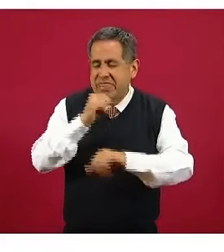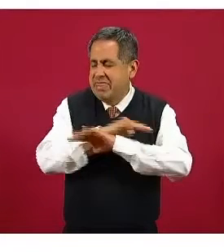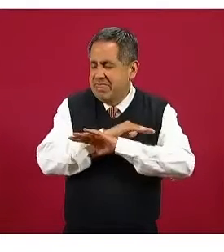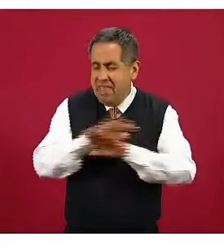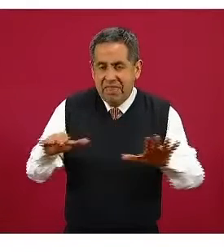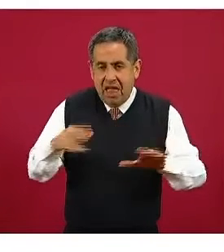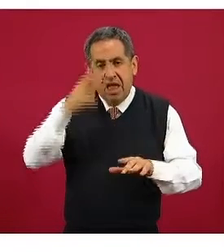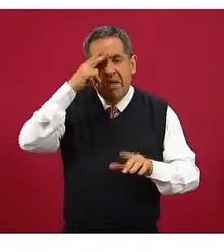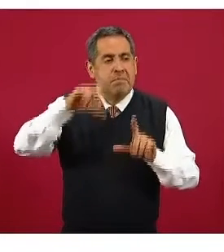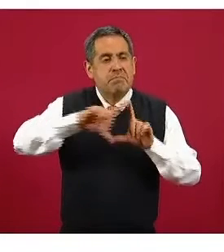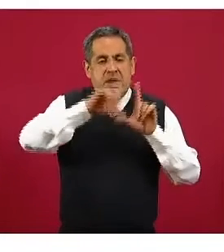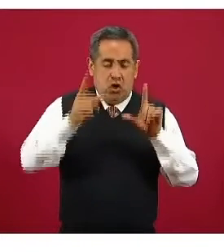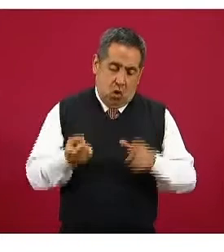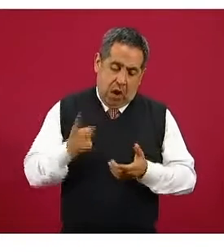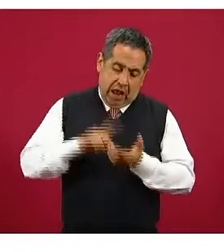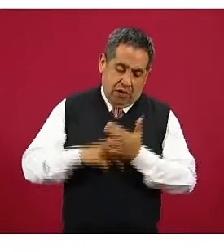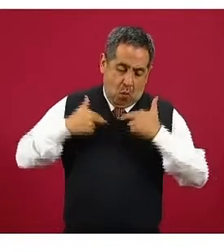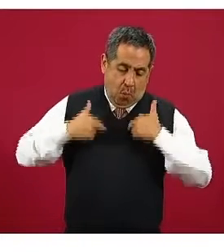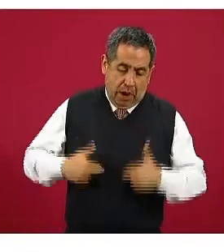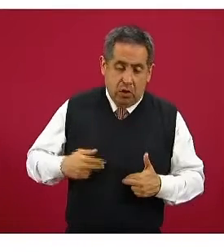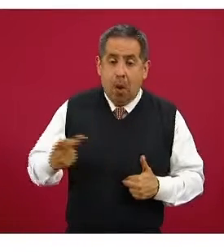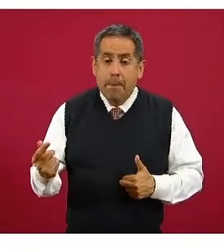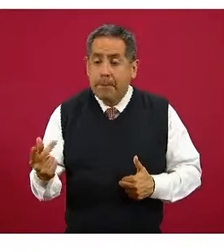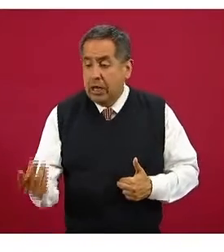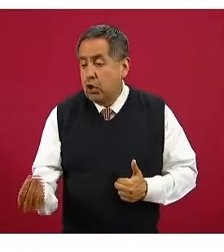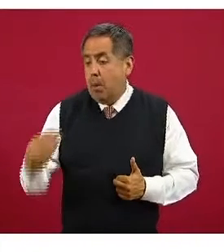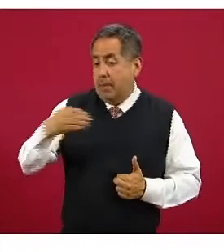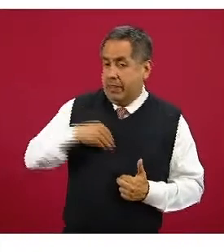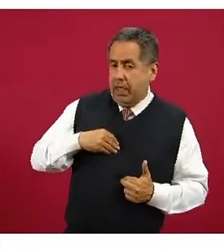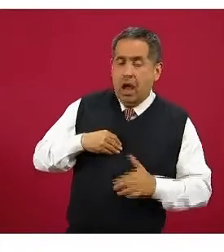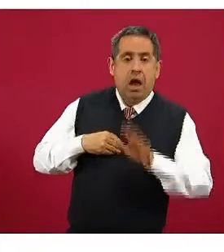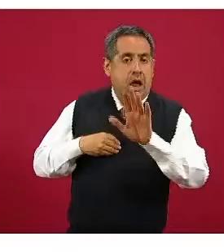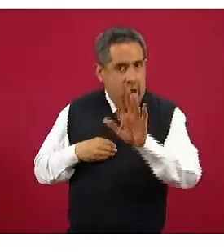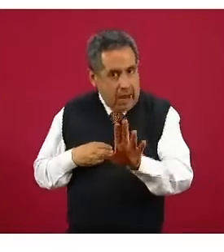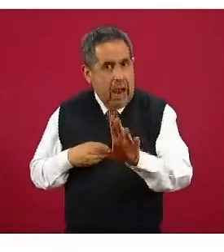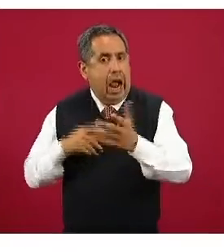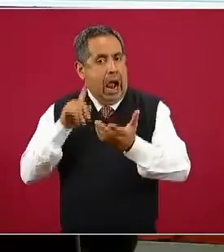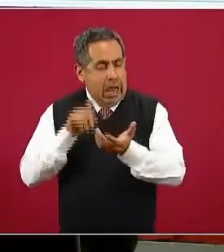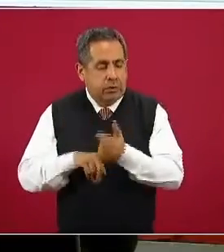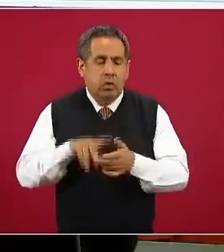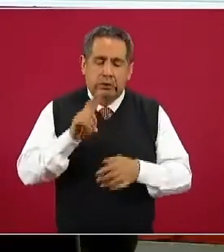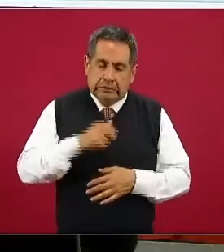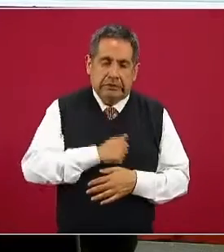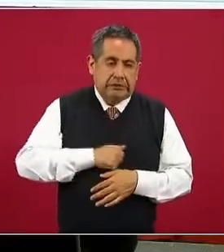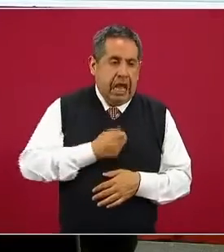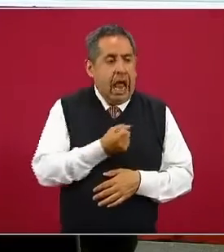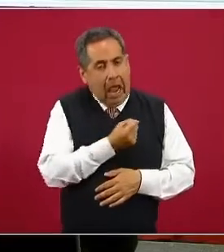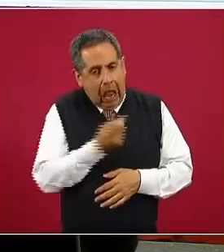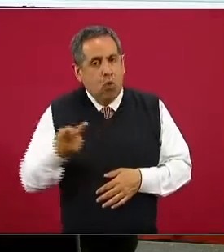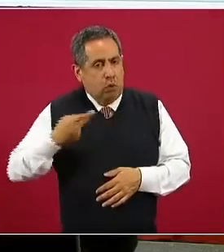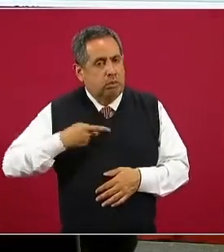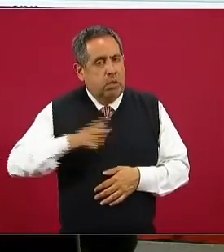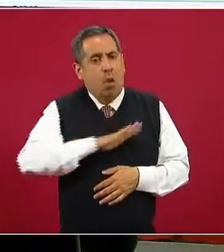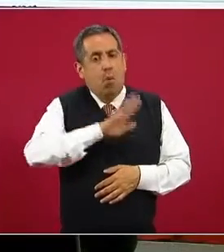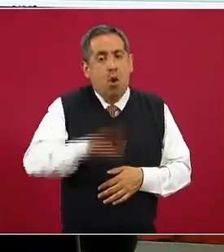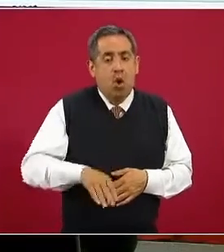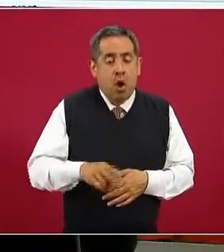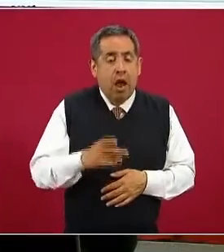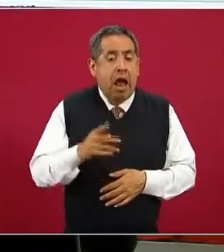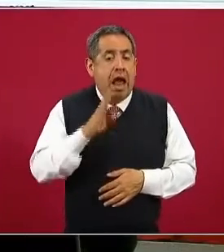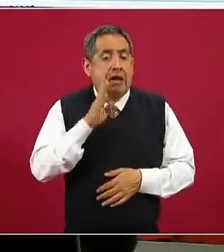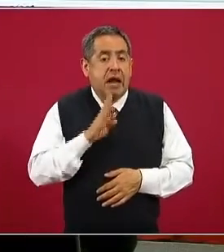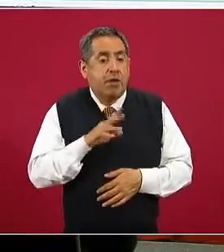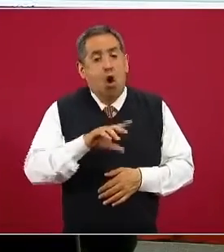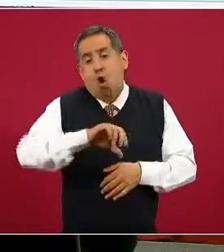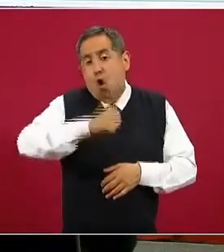México de rabia en humanos transmitida por perros. Sí hemos tenido casos, desgraciadamente casos fatales, de rabia transmitida